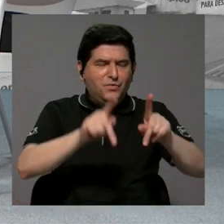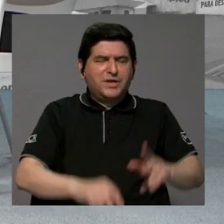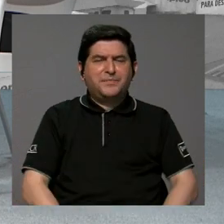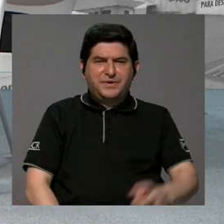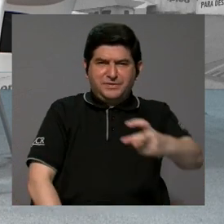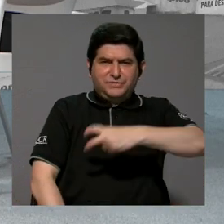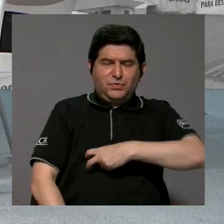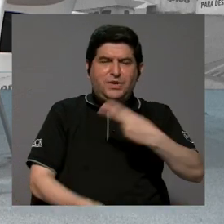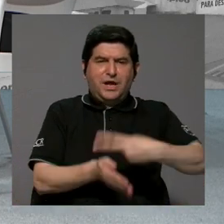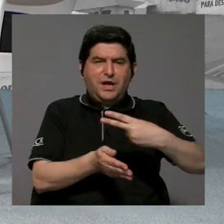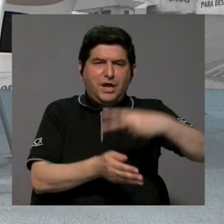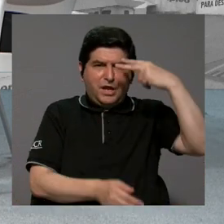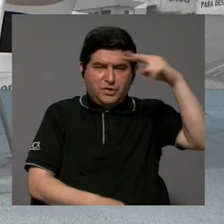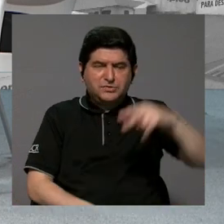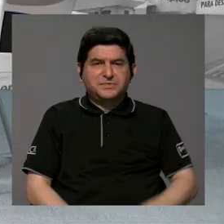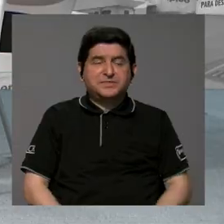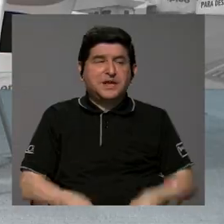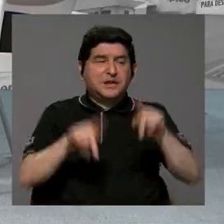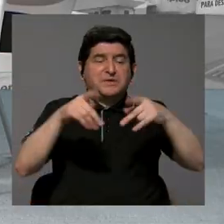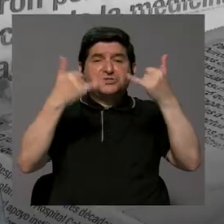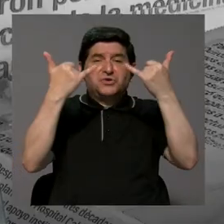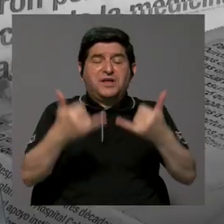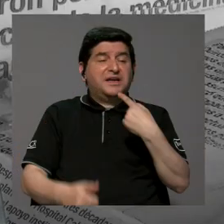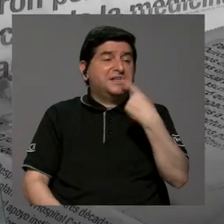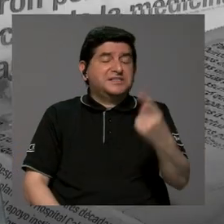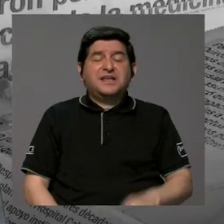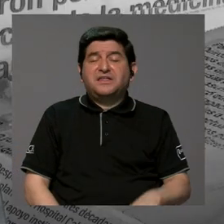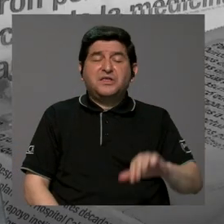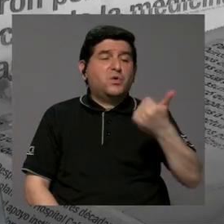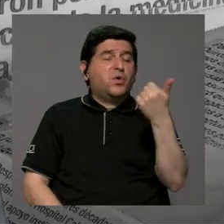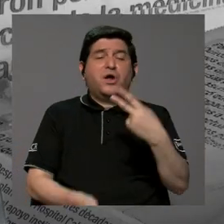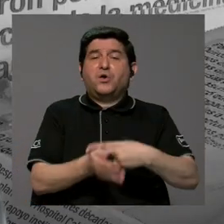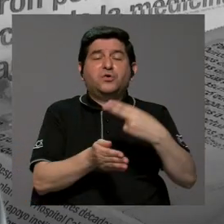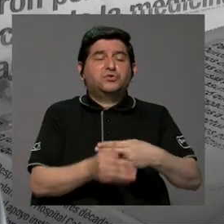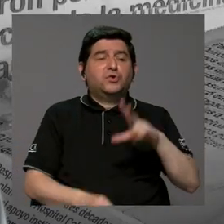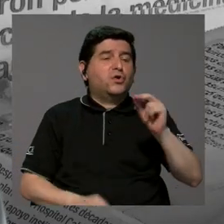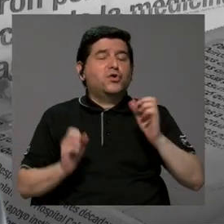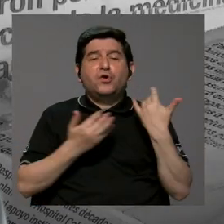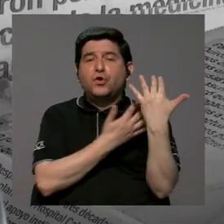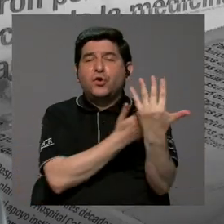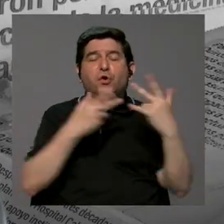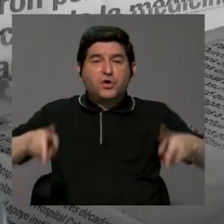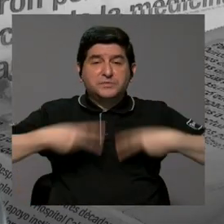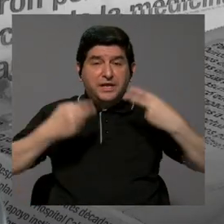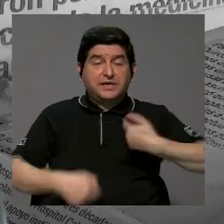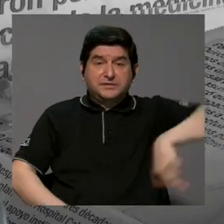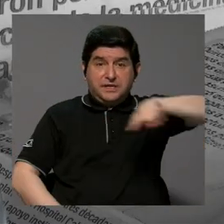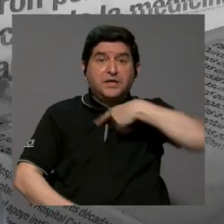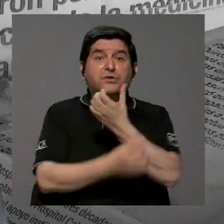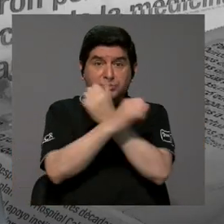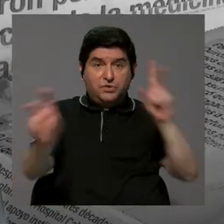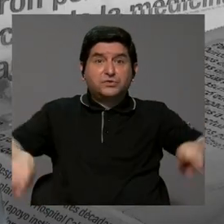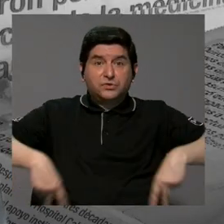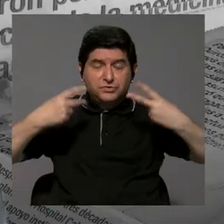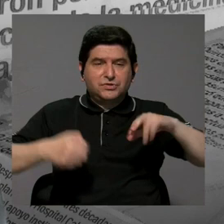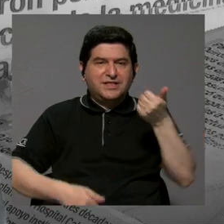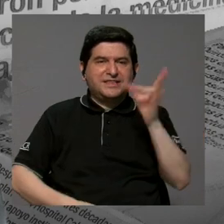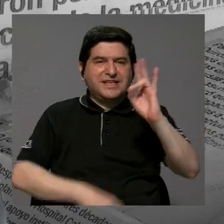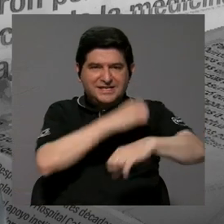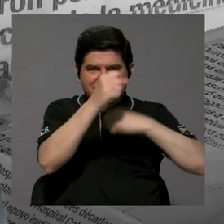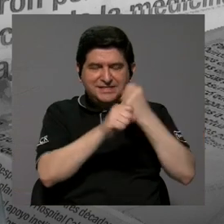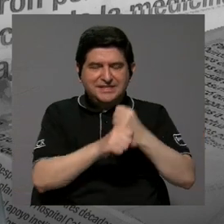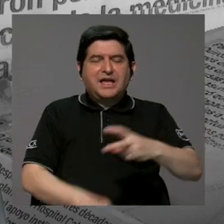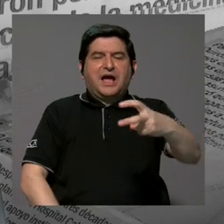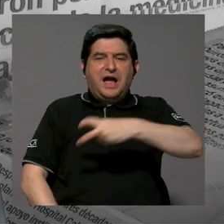persona, como en el México, que ha sido desahuciada de otros hospitales y que le salvaron la vida, como tenemos gente que 17 años